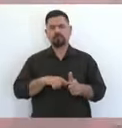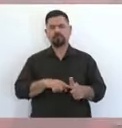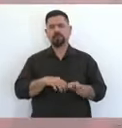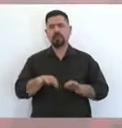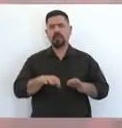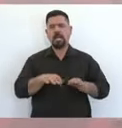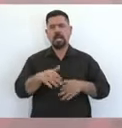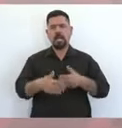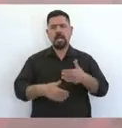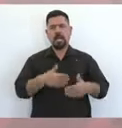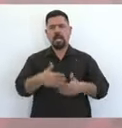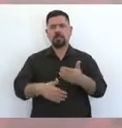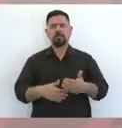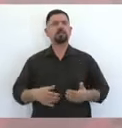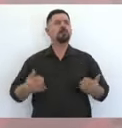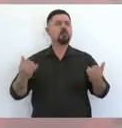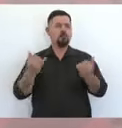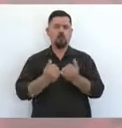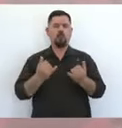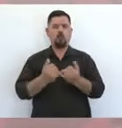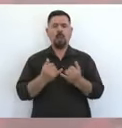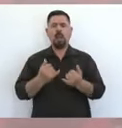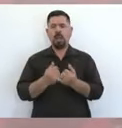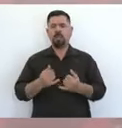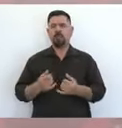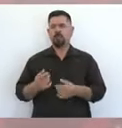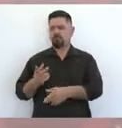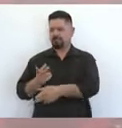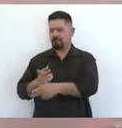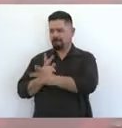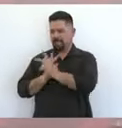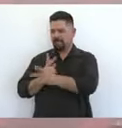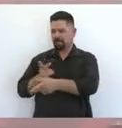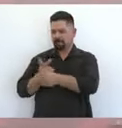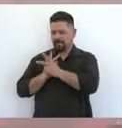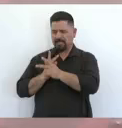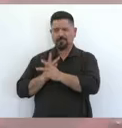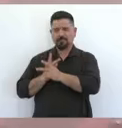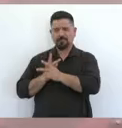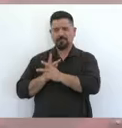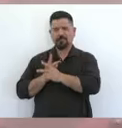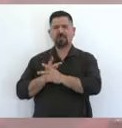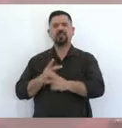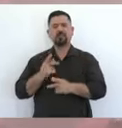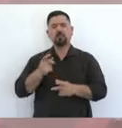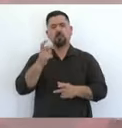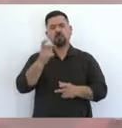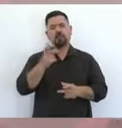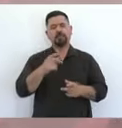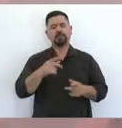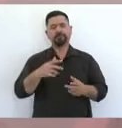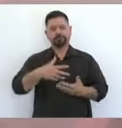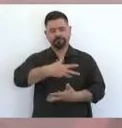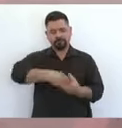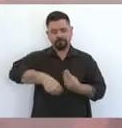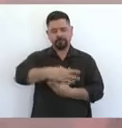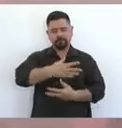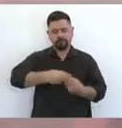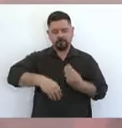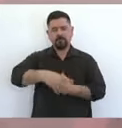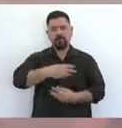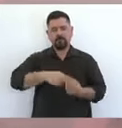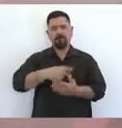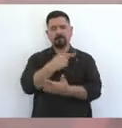Lo mismo con los créditos, las tandas para el bienestar, para los que tienen pequeños